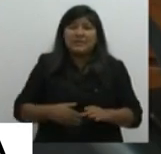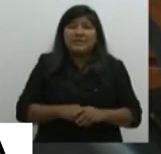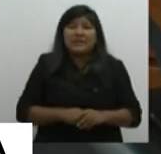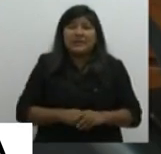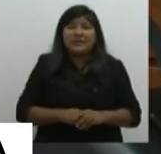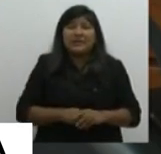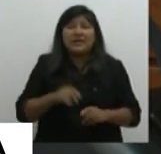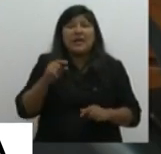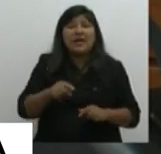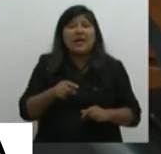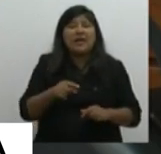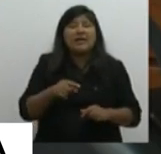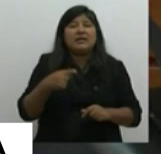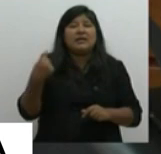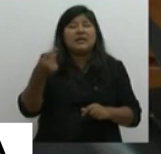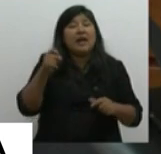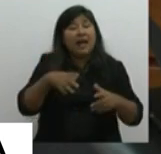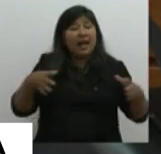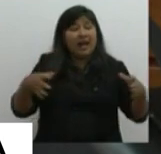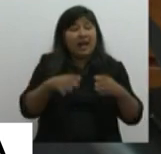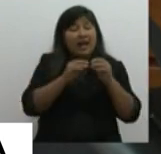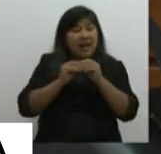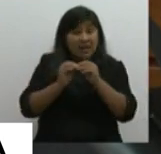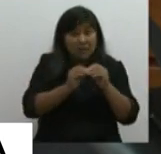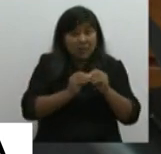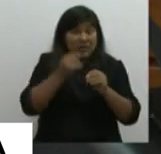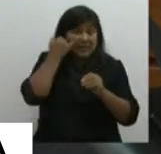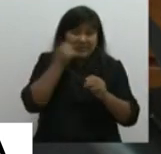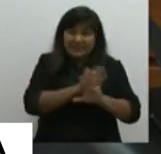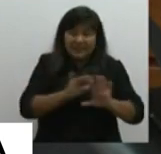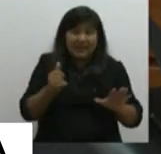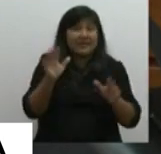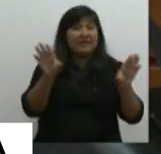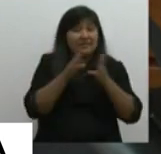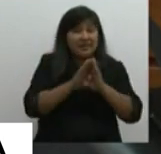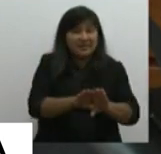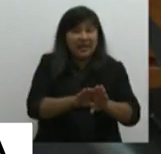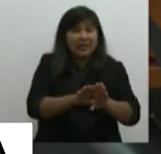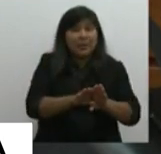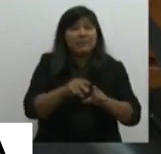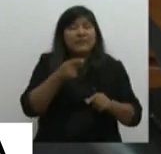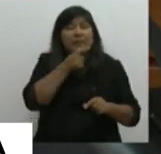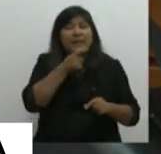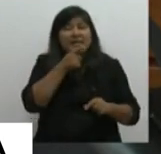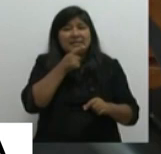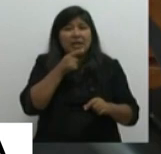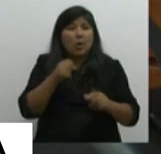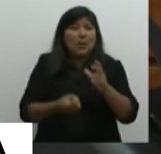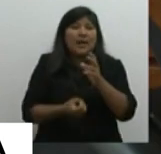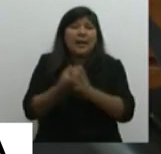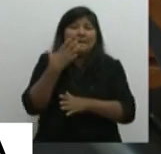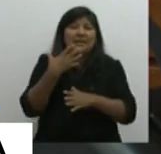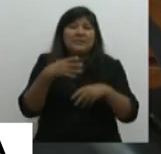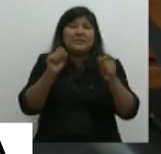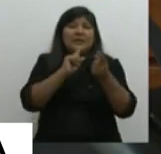labor parlamentaria ya estaba cerrada, ya se había hablado, ya se había conversado, y de golpe parece que esta mañana se levantó con algunos